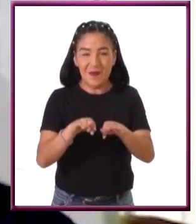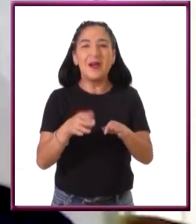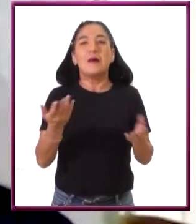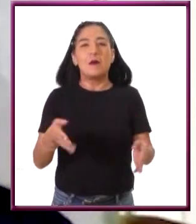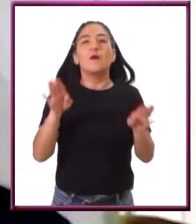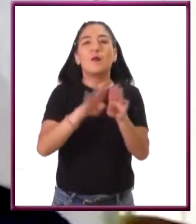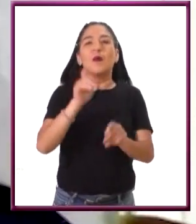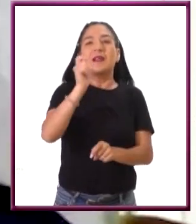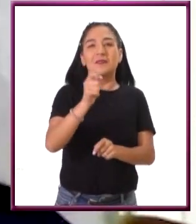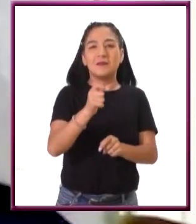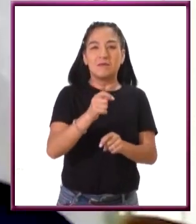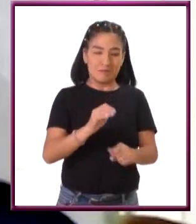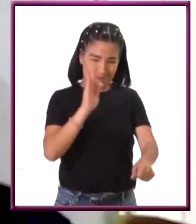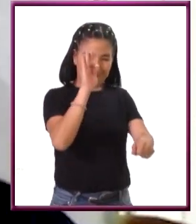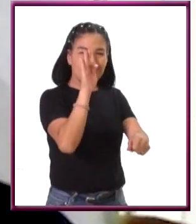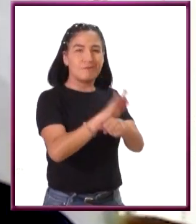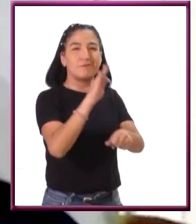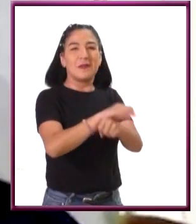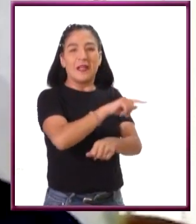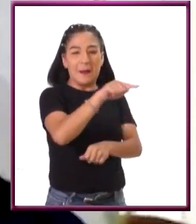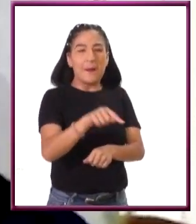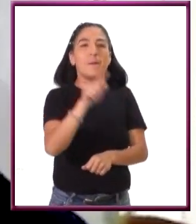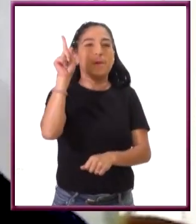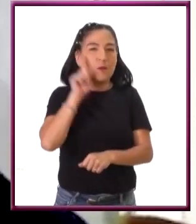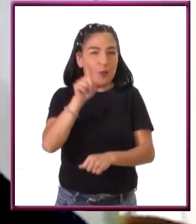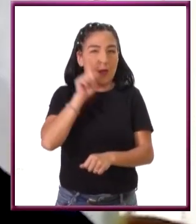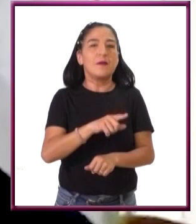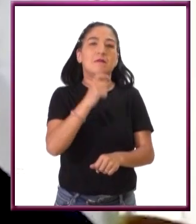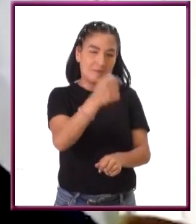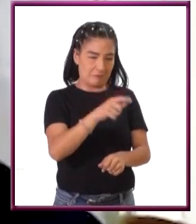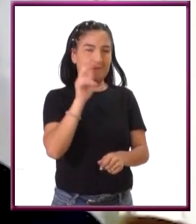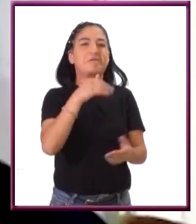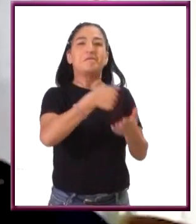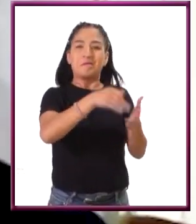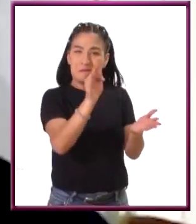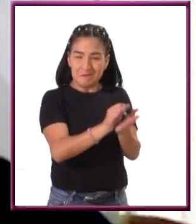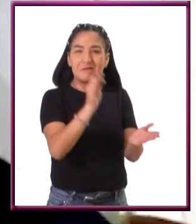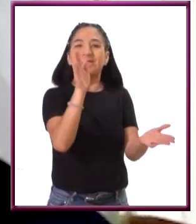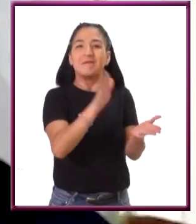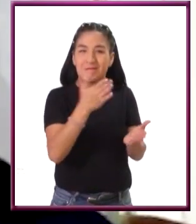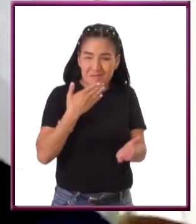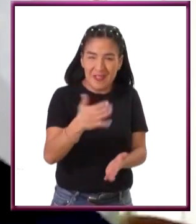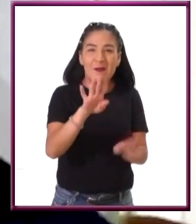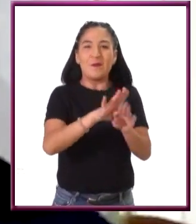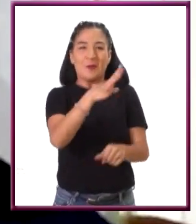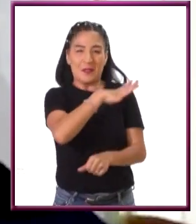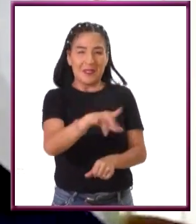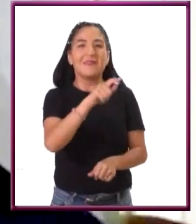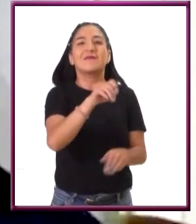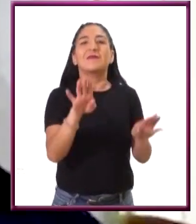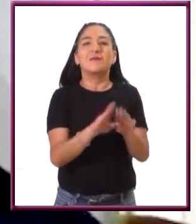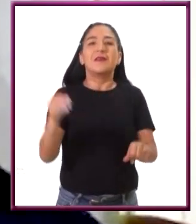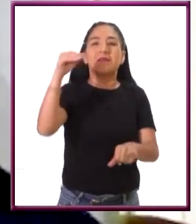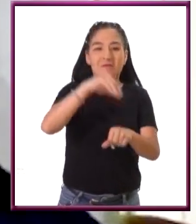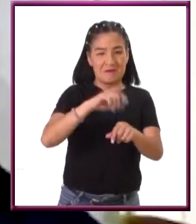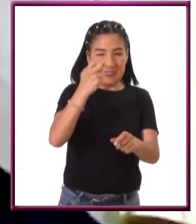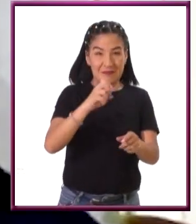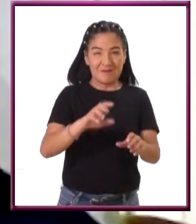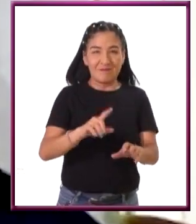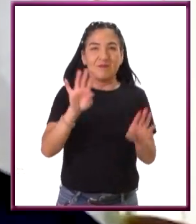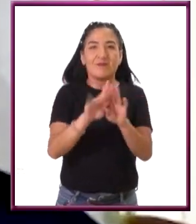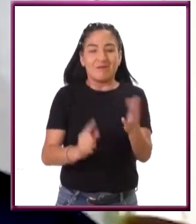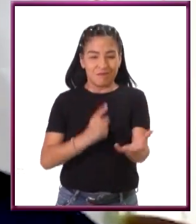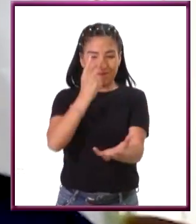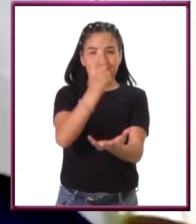desde el lado de la mujer, ¿no? Ella, claro que la admiramos por ser una mujer que creó y que se estableció en un